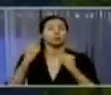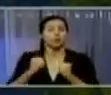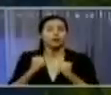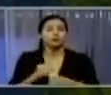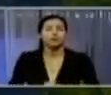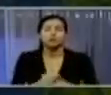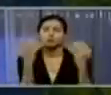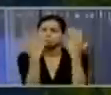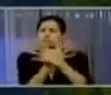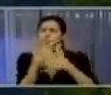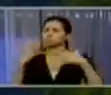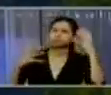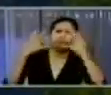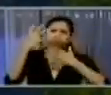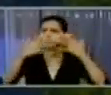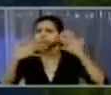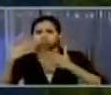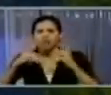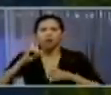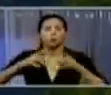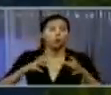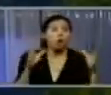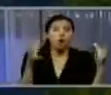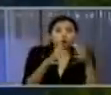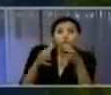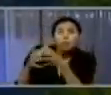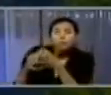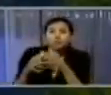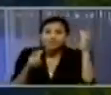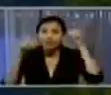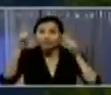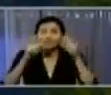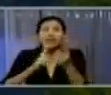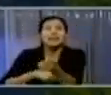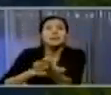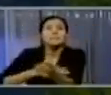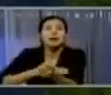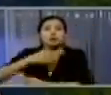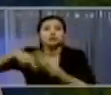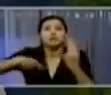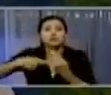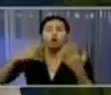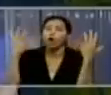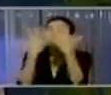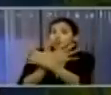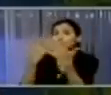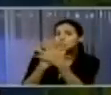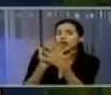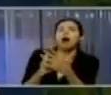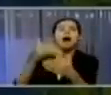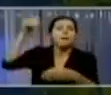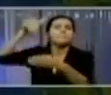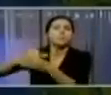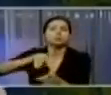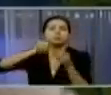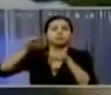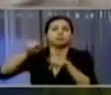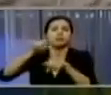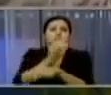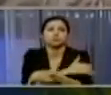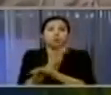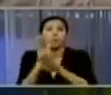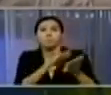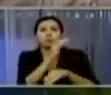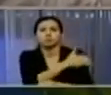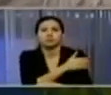confusión y la molestia de un grupo de compatriotas, de hermanos y de hermanas, le entregamos la Asamblea Nacional a los